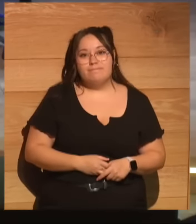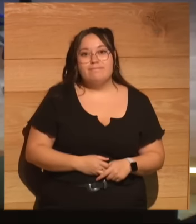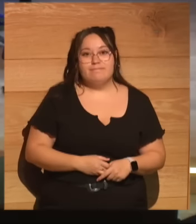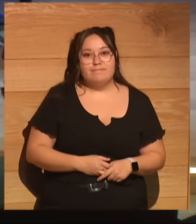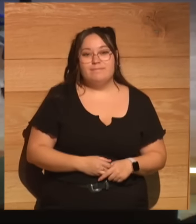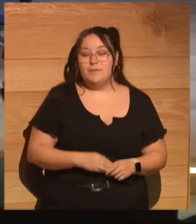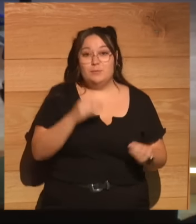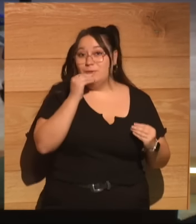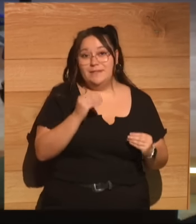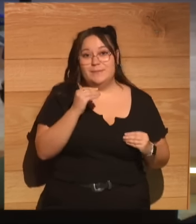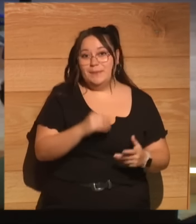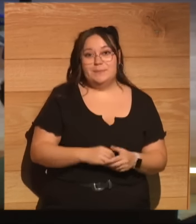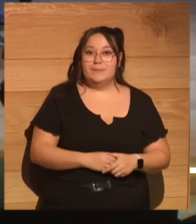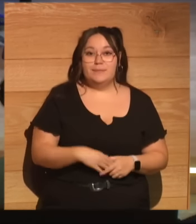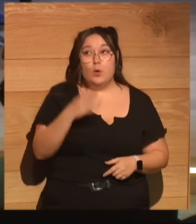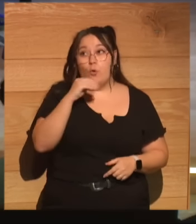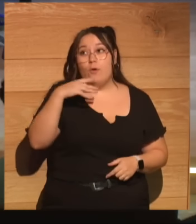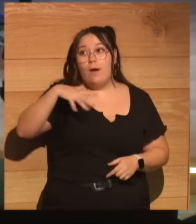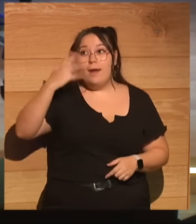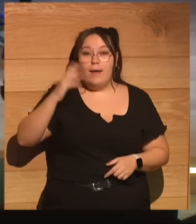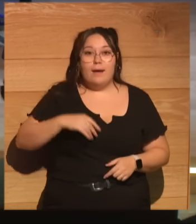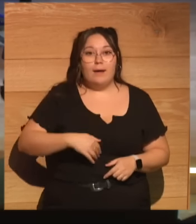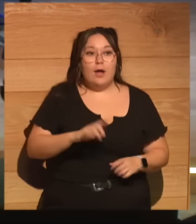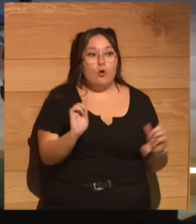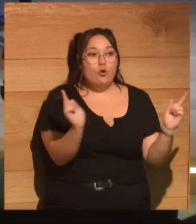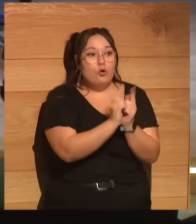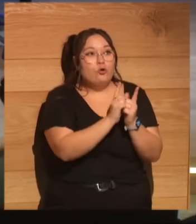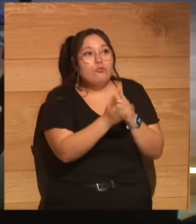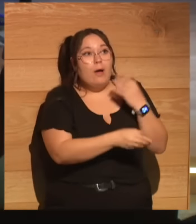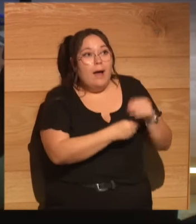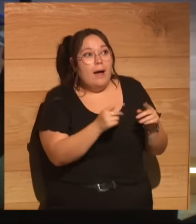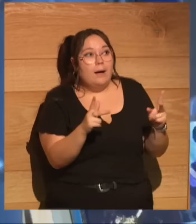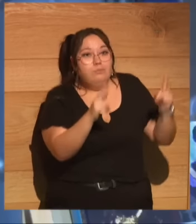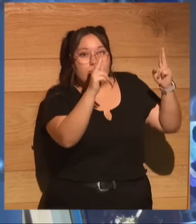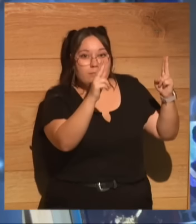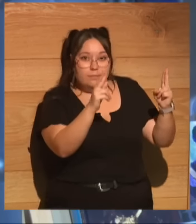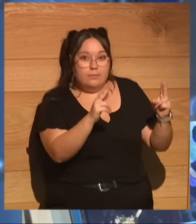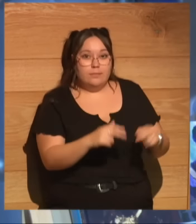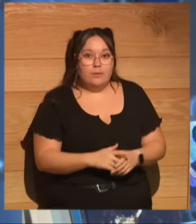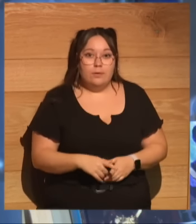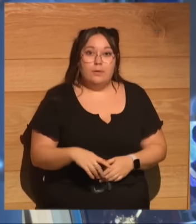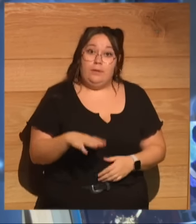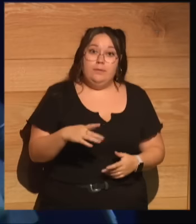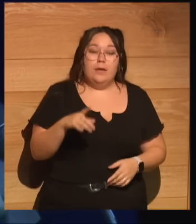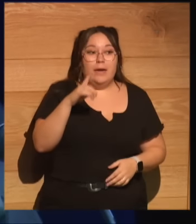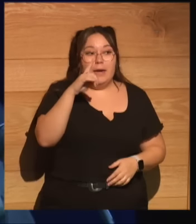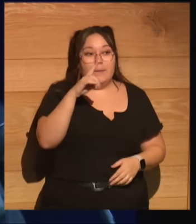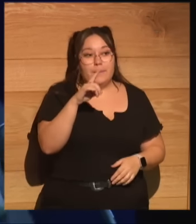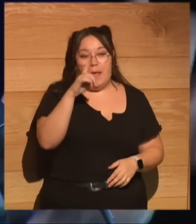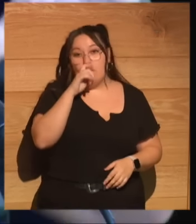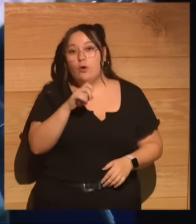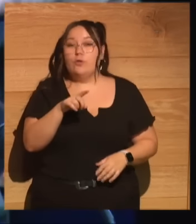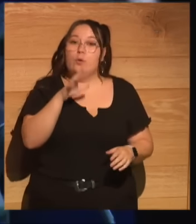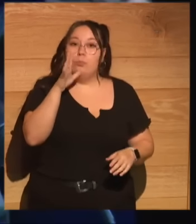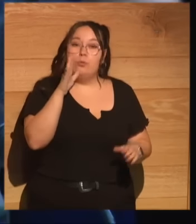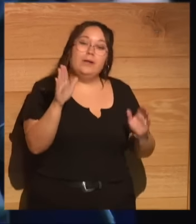en alto, ¿eh? Sí. Ojalá alguien haga un corto con eso. Hagamos el recordatorio de que todo muere es un librazo, ¿vale? Porque